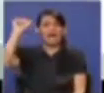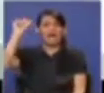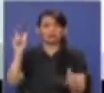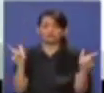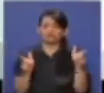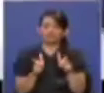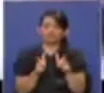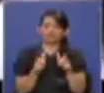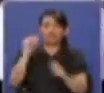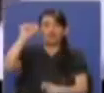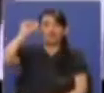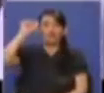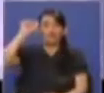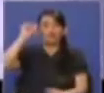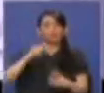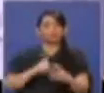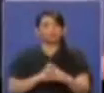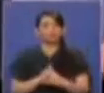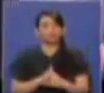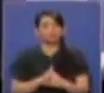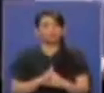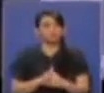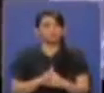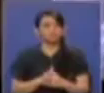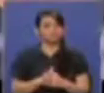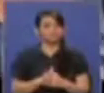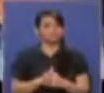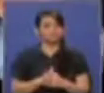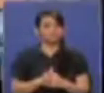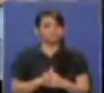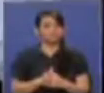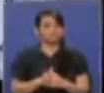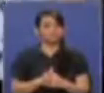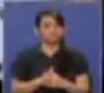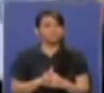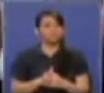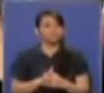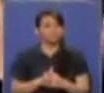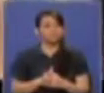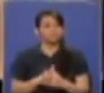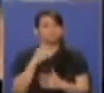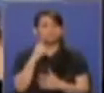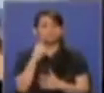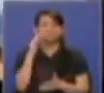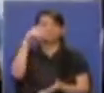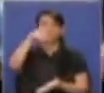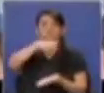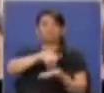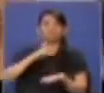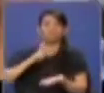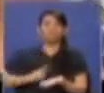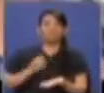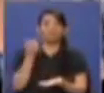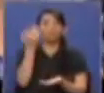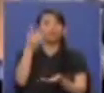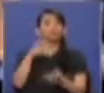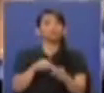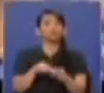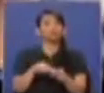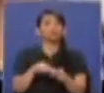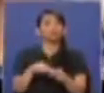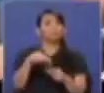pequeños. Imagínense este centro de salud, ¿cuántos metros cuadrados tenía, Rafael?